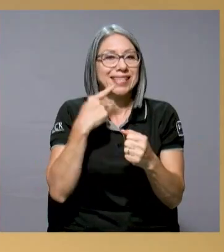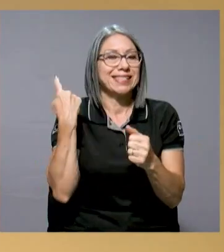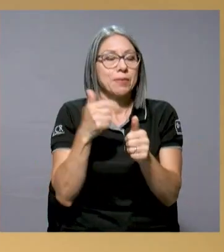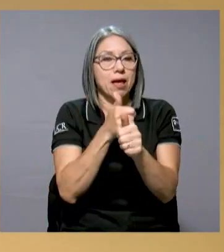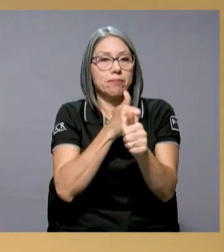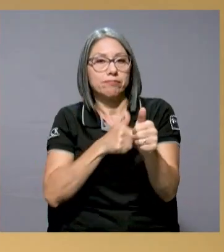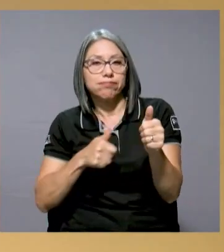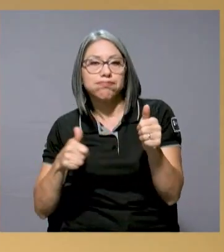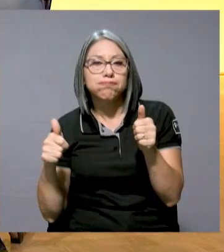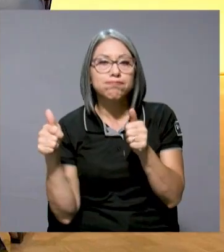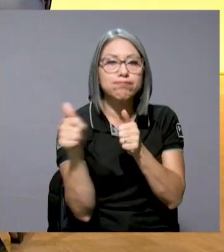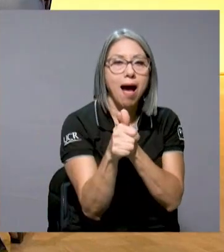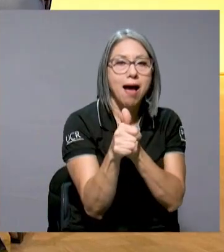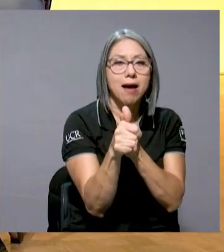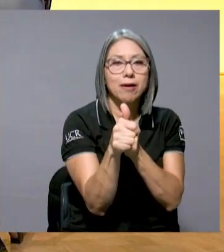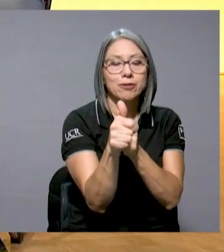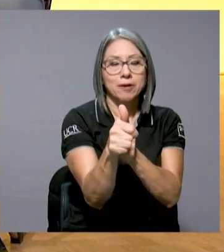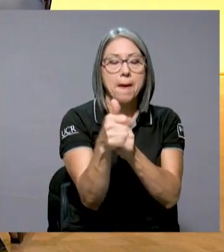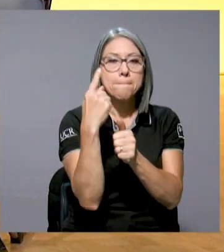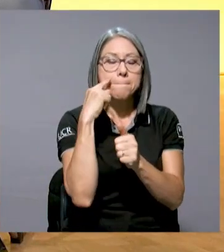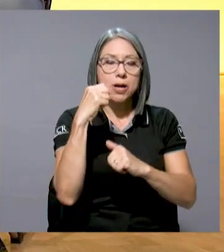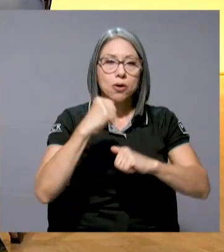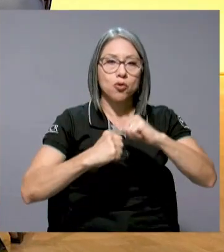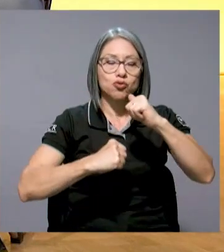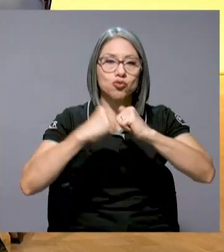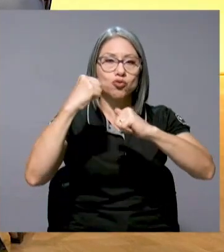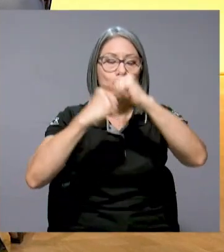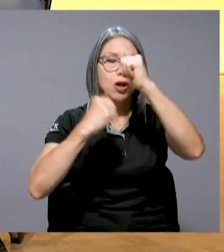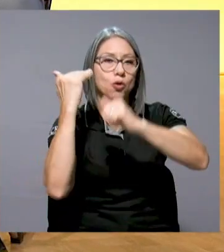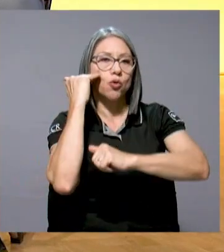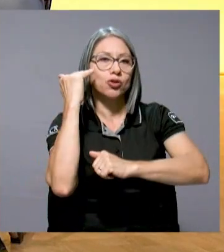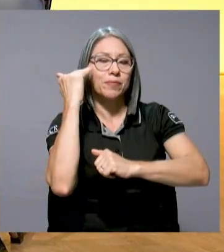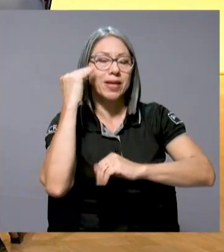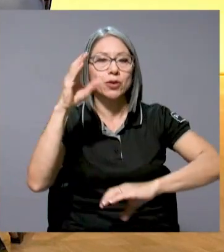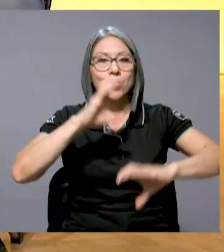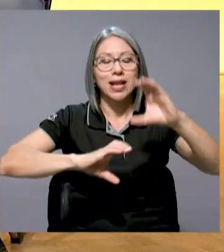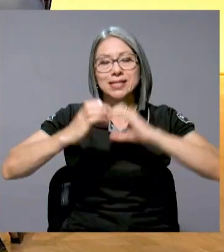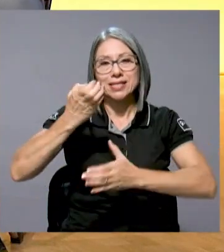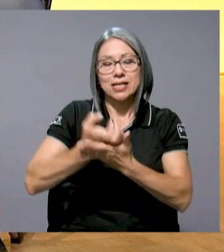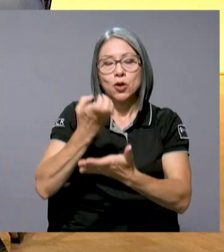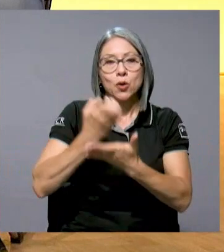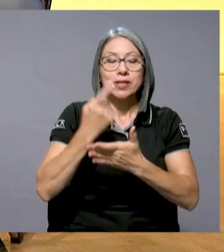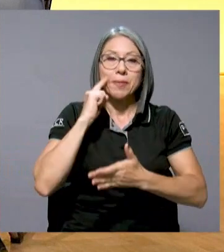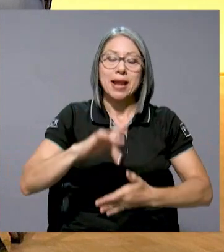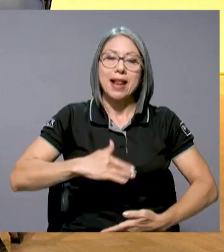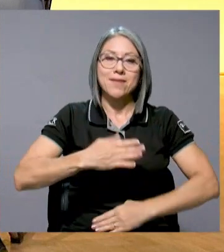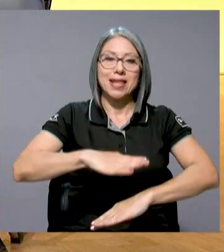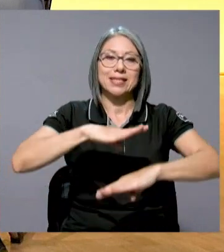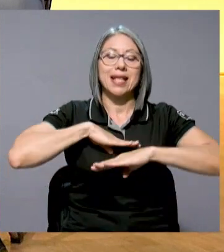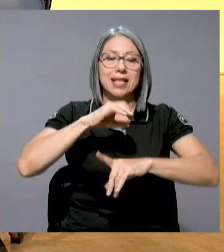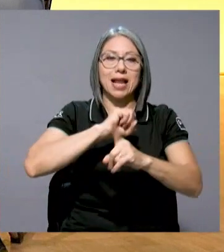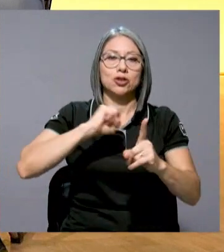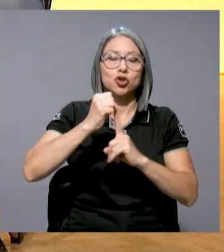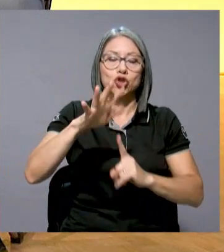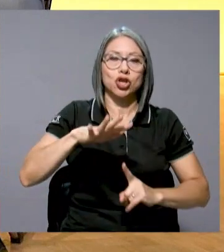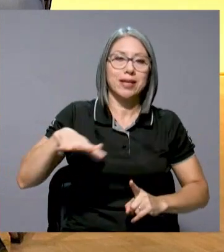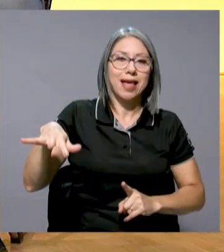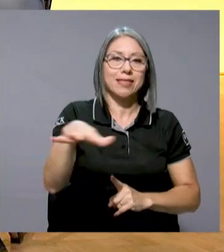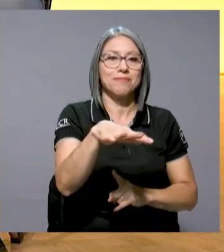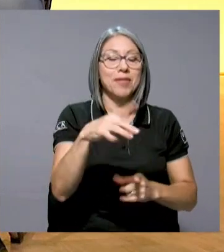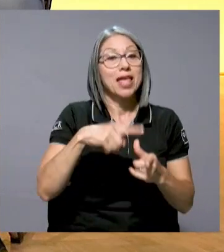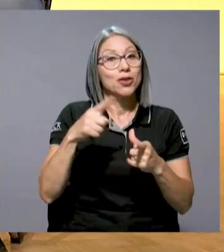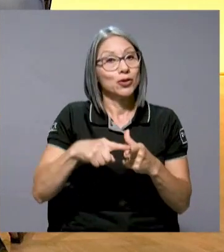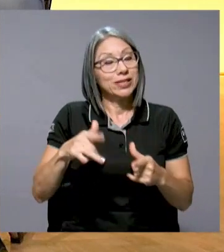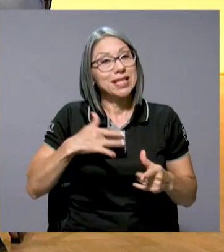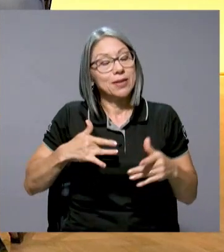en la construcción del conocimiento de las ciencias económicas para el bienestar de nuestra sociedad. Así que